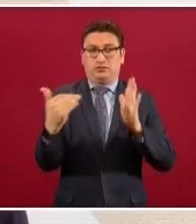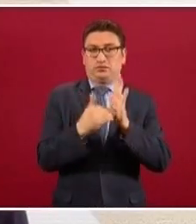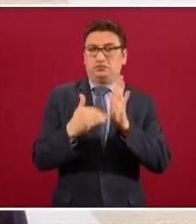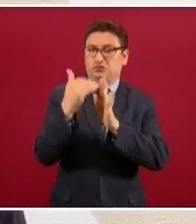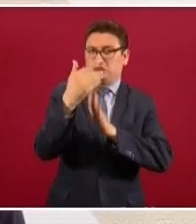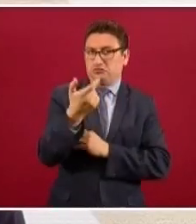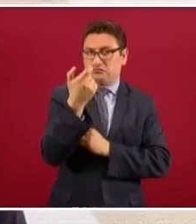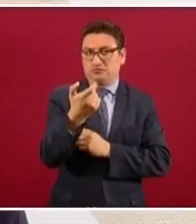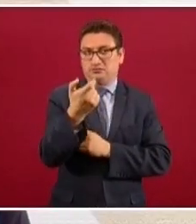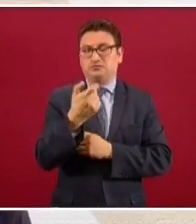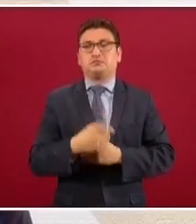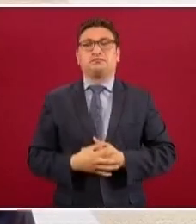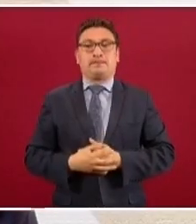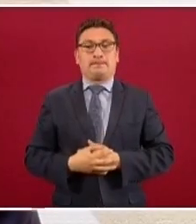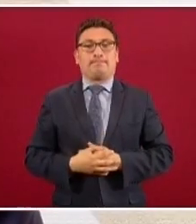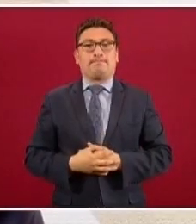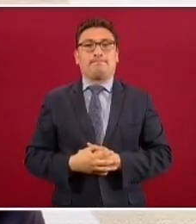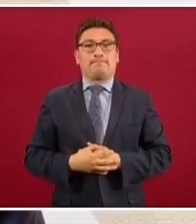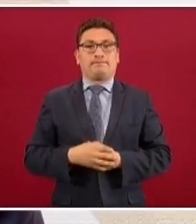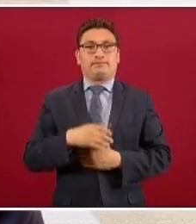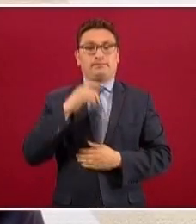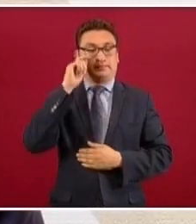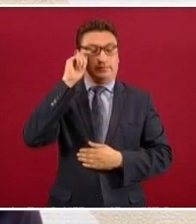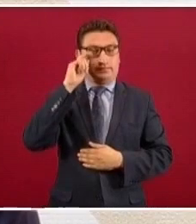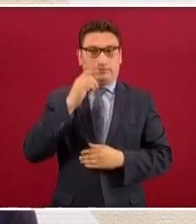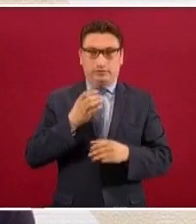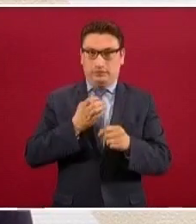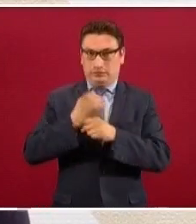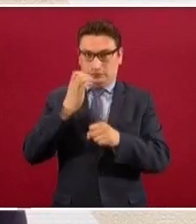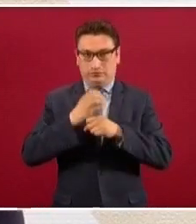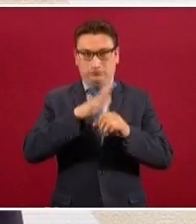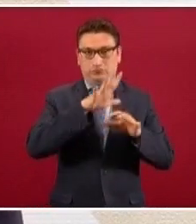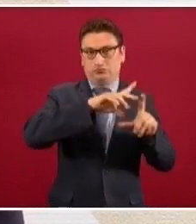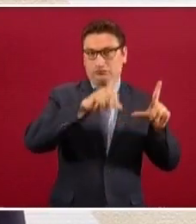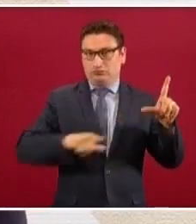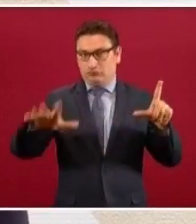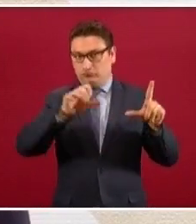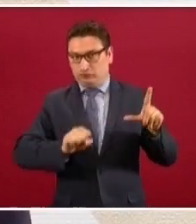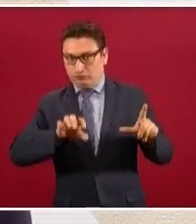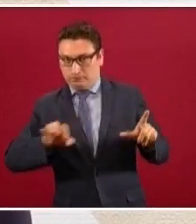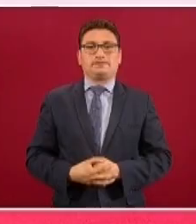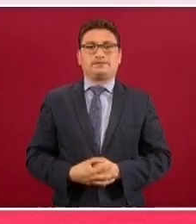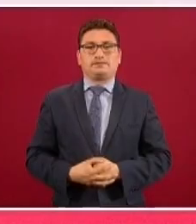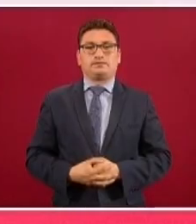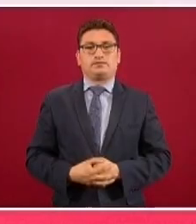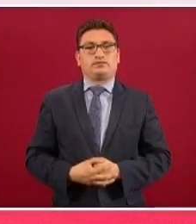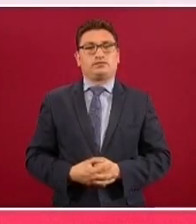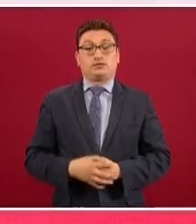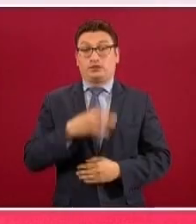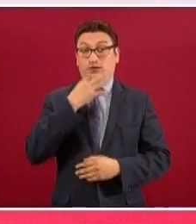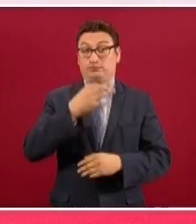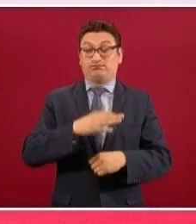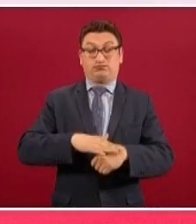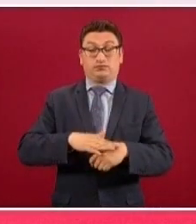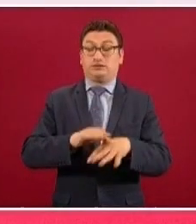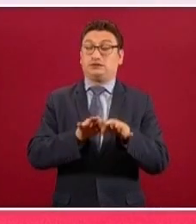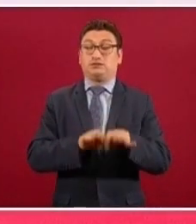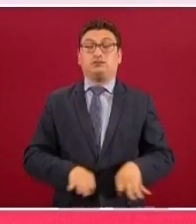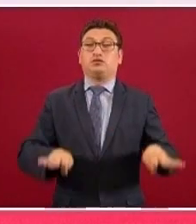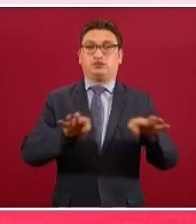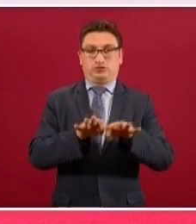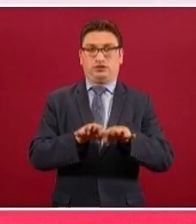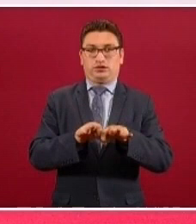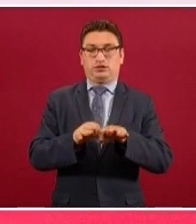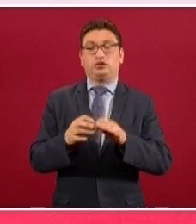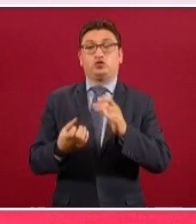pesos y los estados del sureste del país el presidente de méxico indicó que